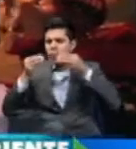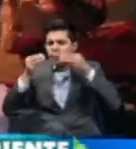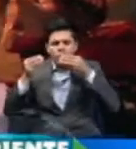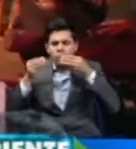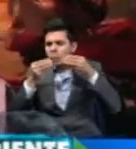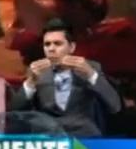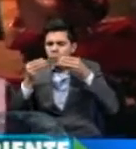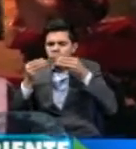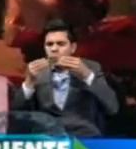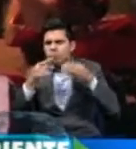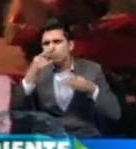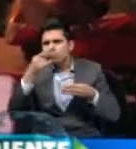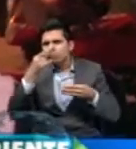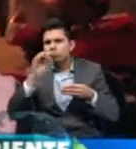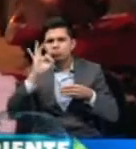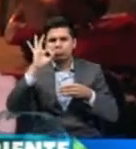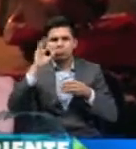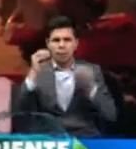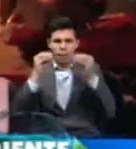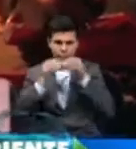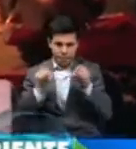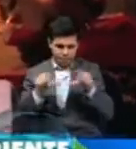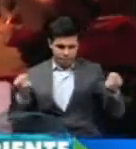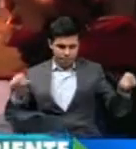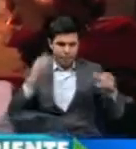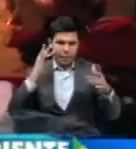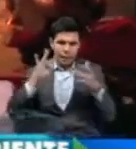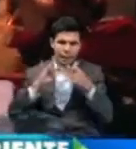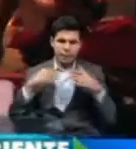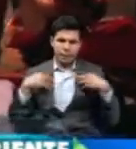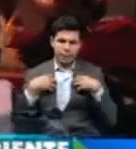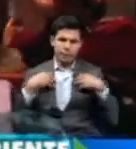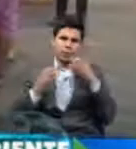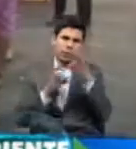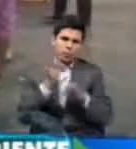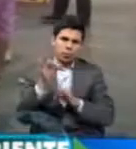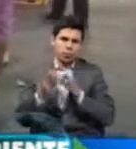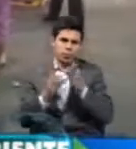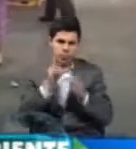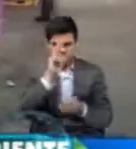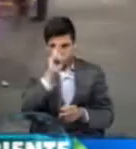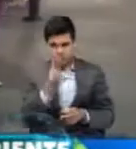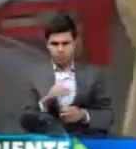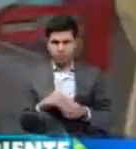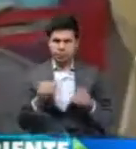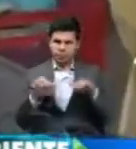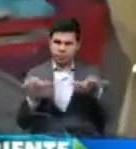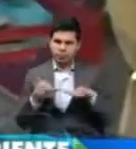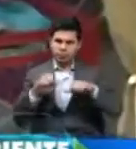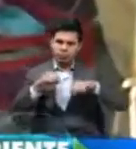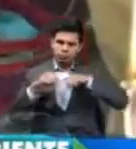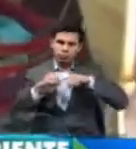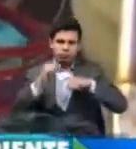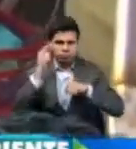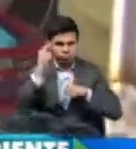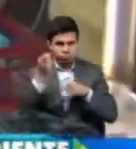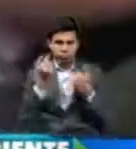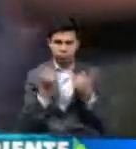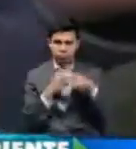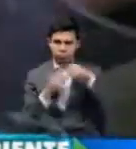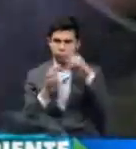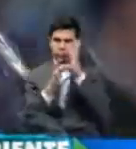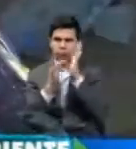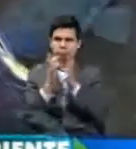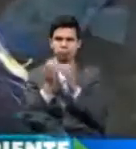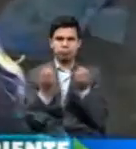que comercialicen cumpla con las tallas mínimas para proteger nuestra diversidad. Los operativos se adelantan debido a que durante la Semana Santa